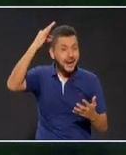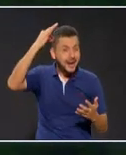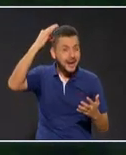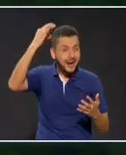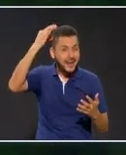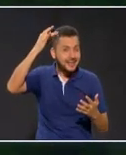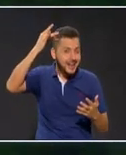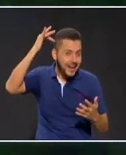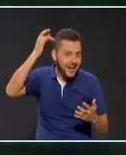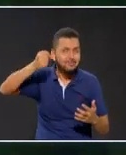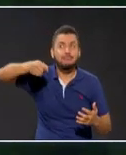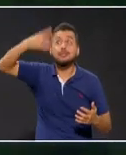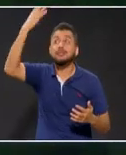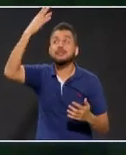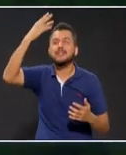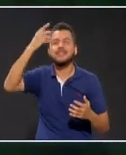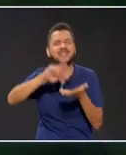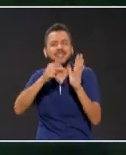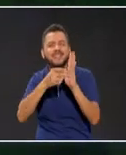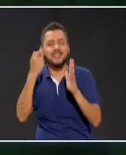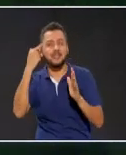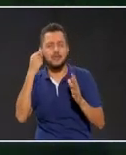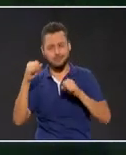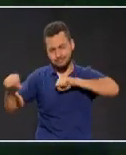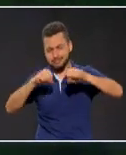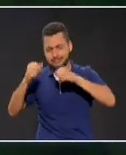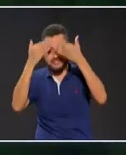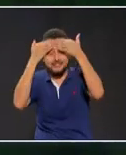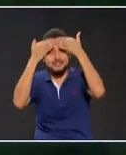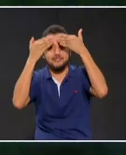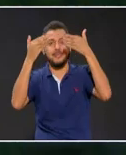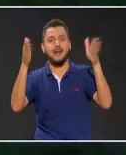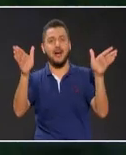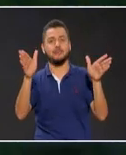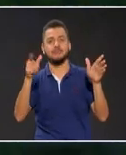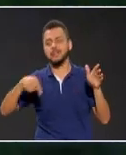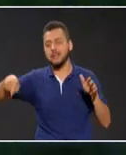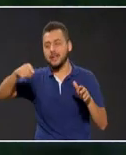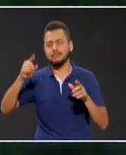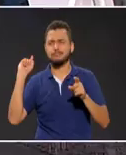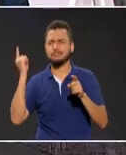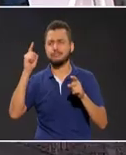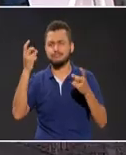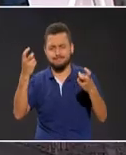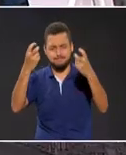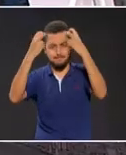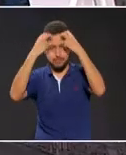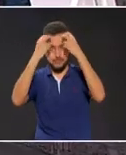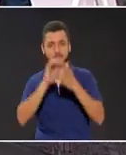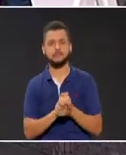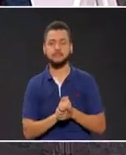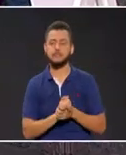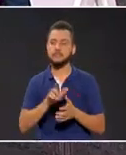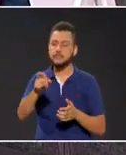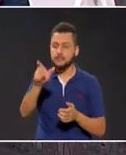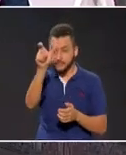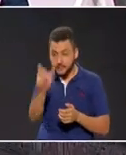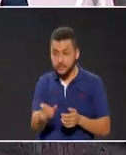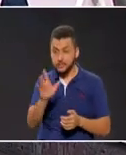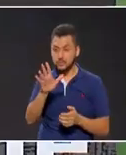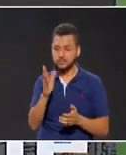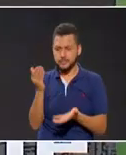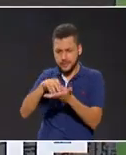de reencuentro, sentirse vivos, activos y devolver a Medellín mucho conocimiento. En esta contrapregunta, de pronto incluso puede